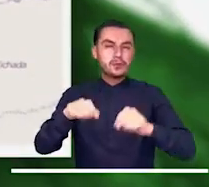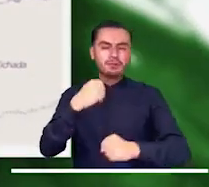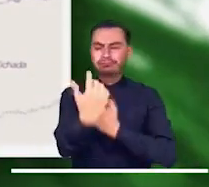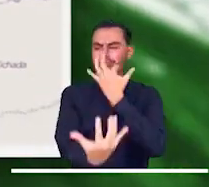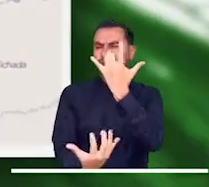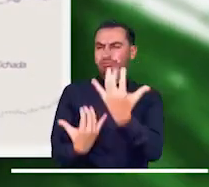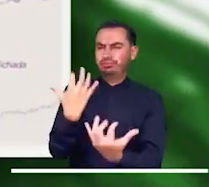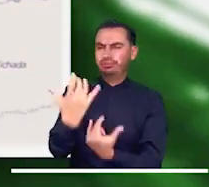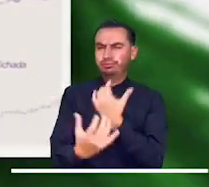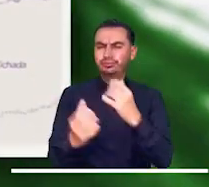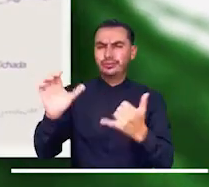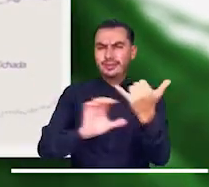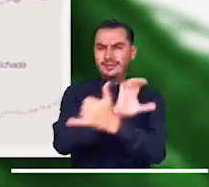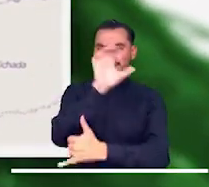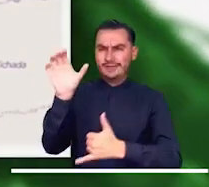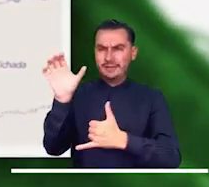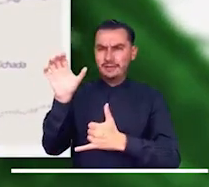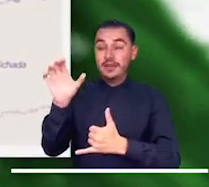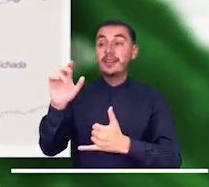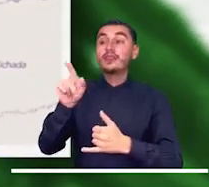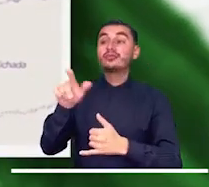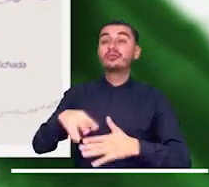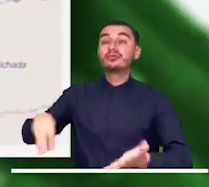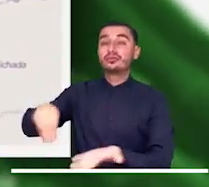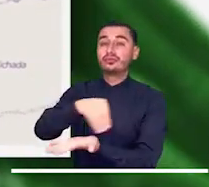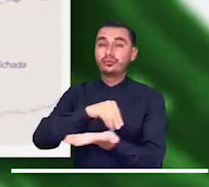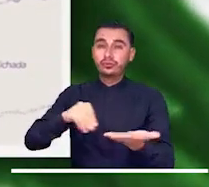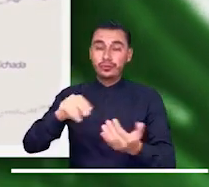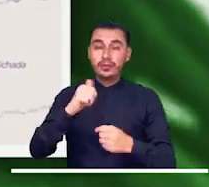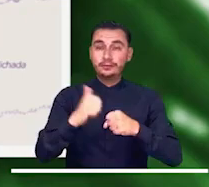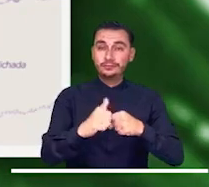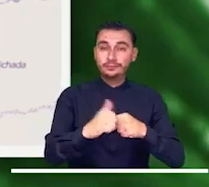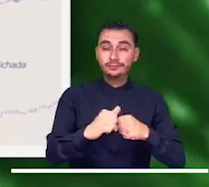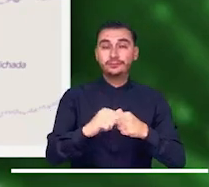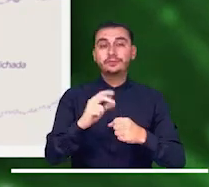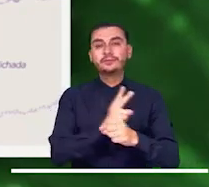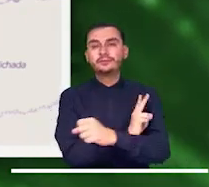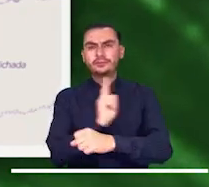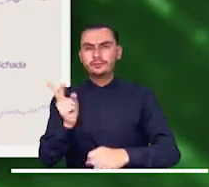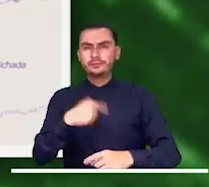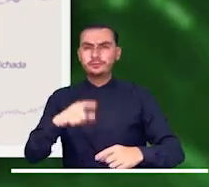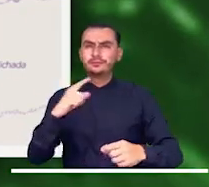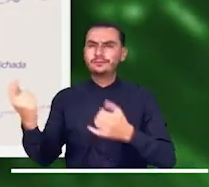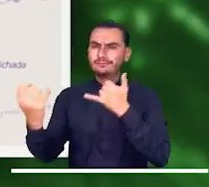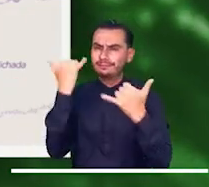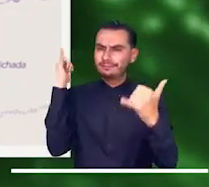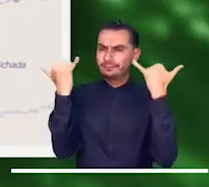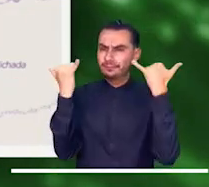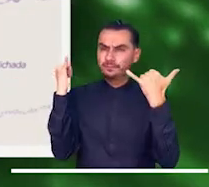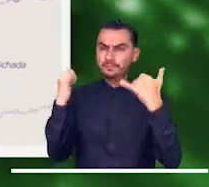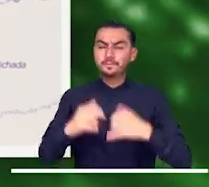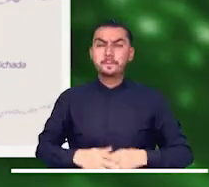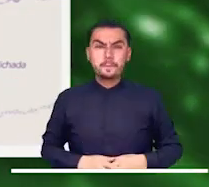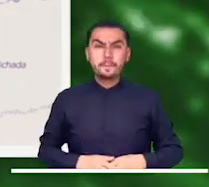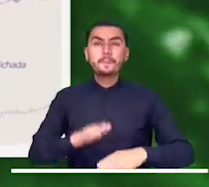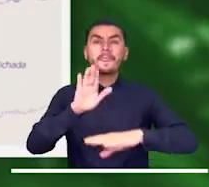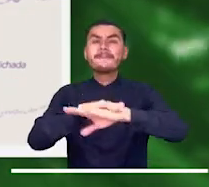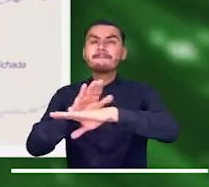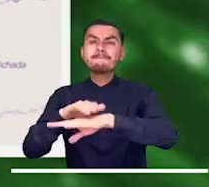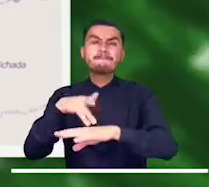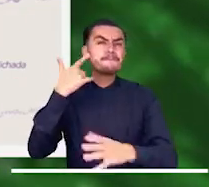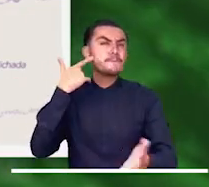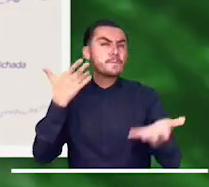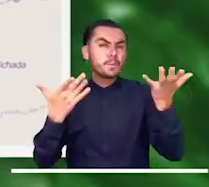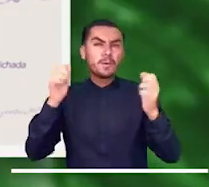Máxima alerta por probabilidad de incendios en el Caribe, los Santanderes, Arauca, Vichada y